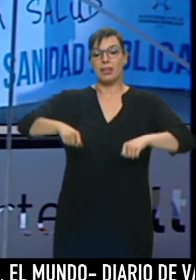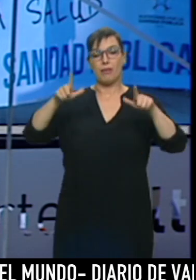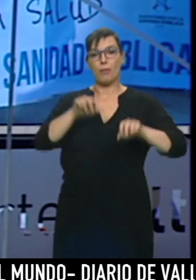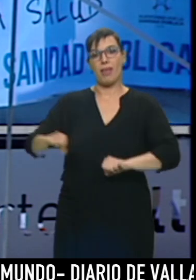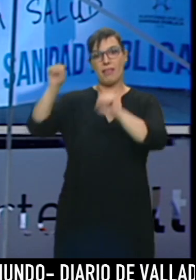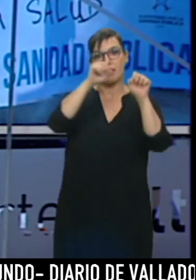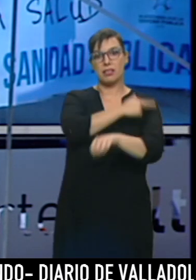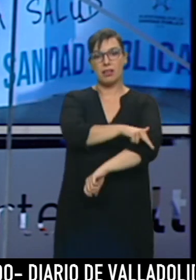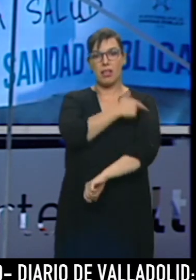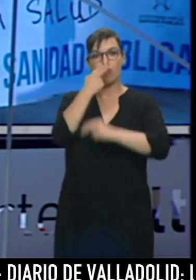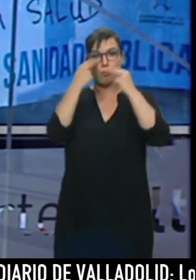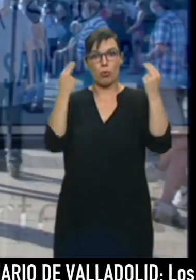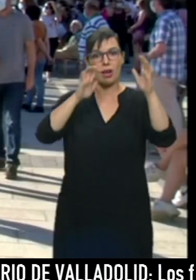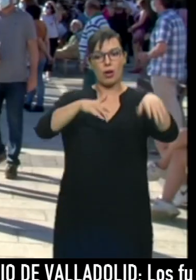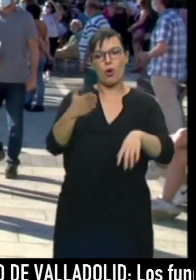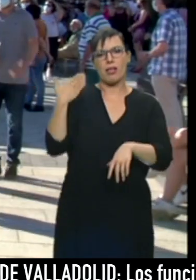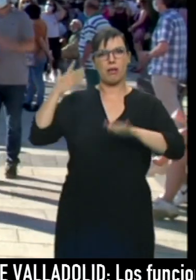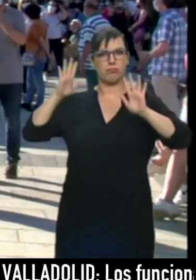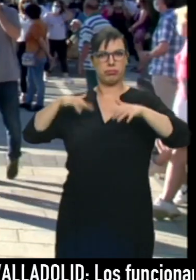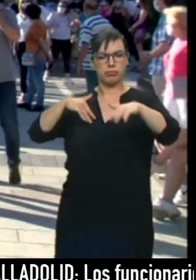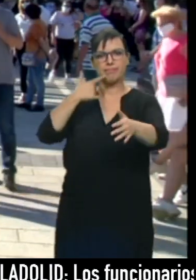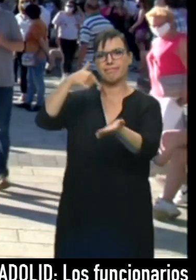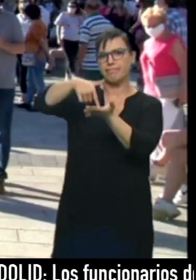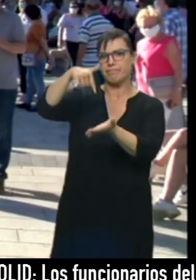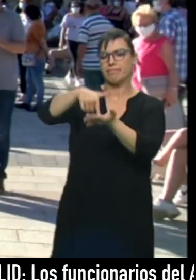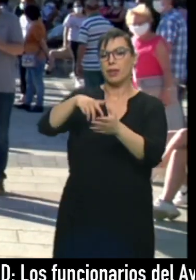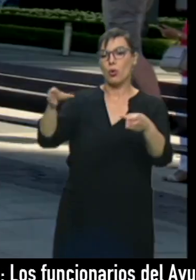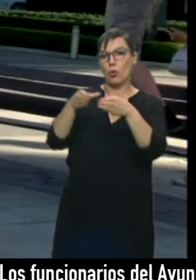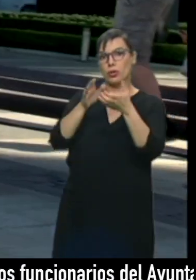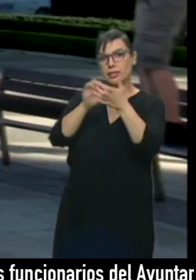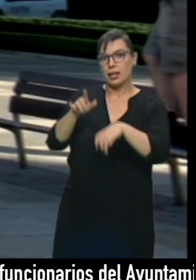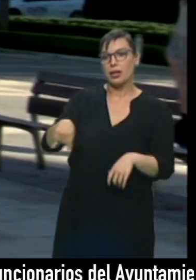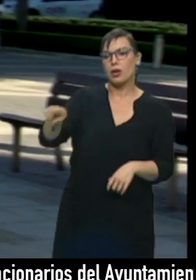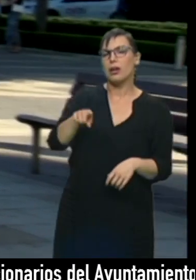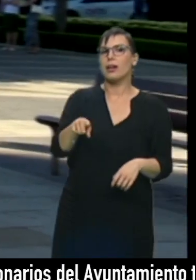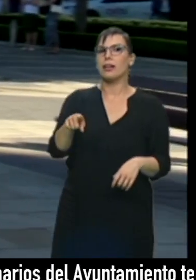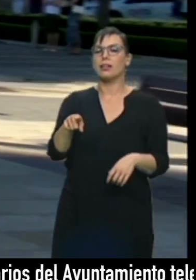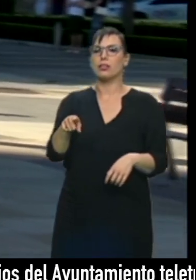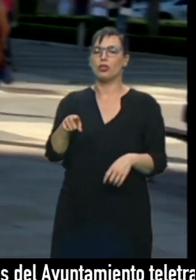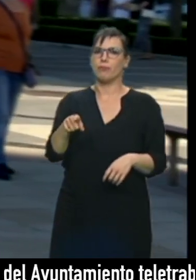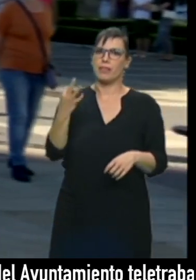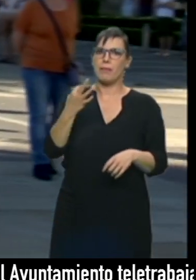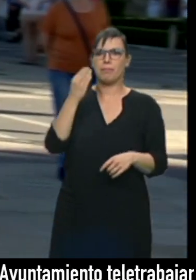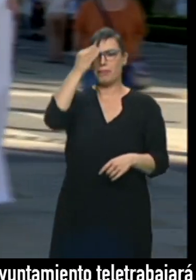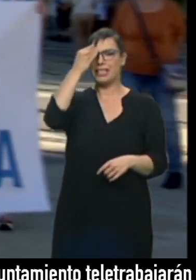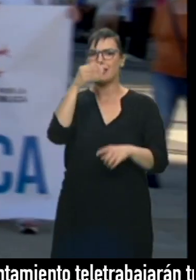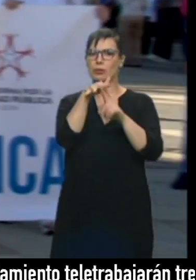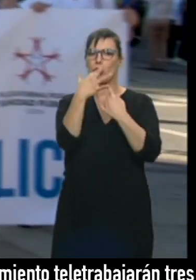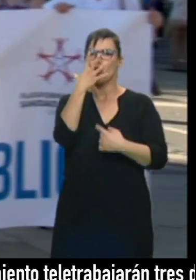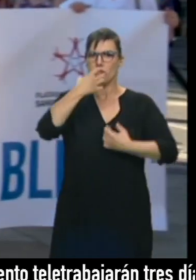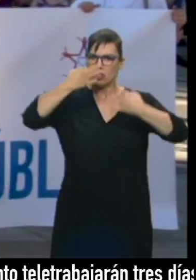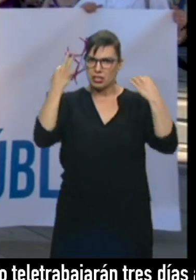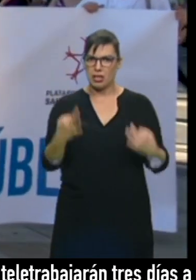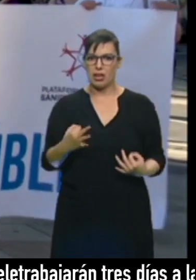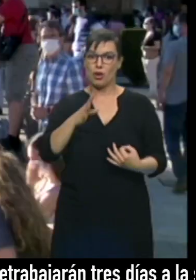Pública de León salió ayer a la calle para exigir a la Junta que se tome en serio la situación porque el COVID-19 ha dejado